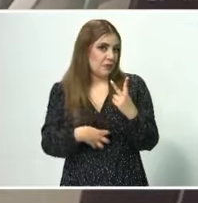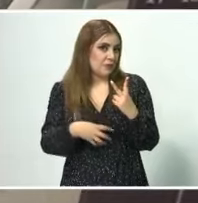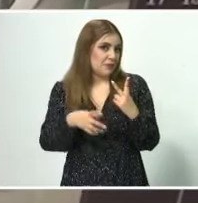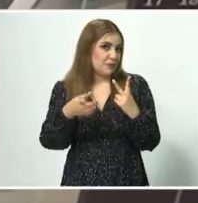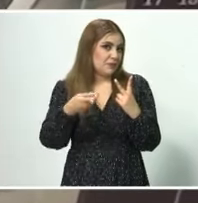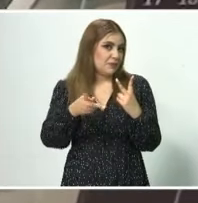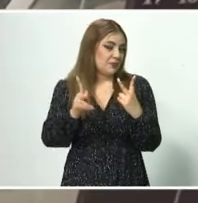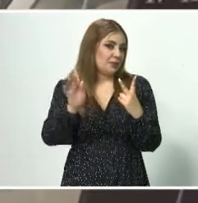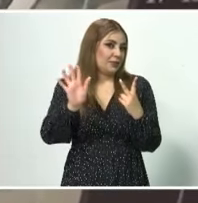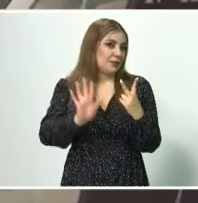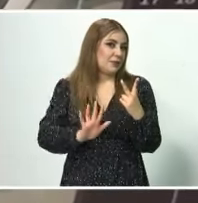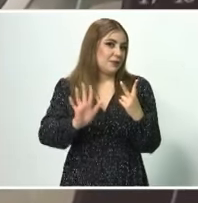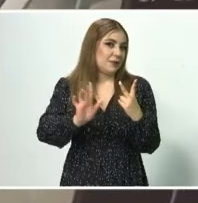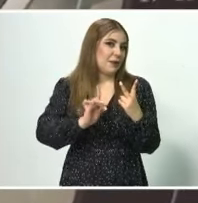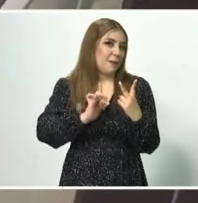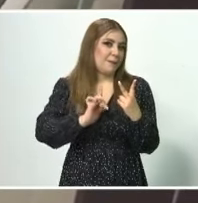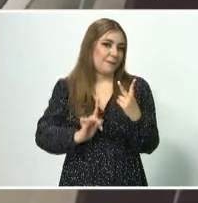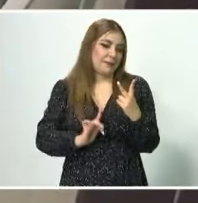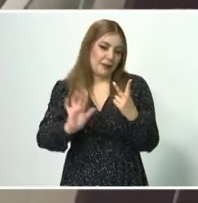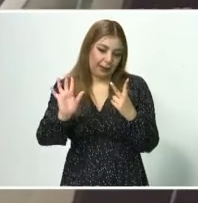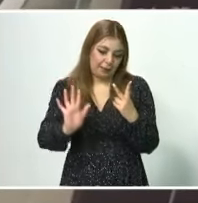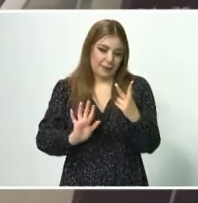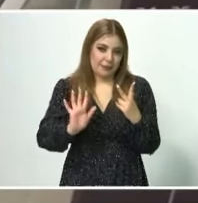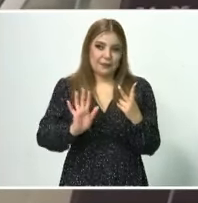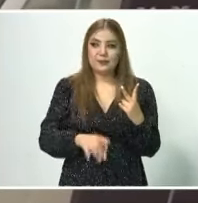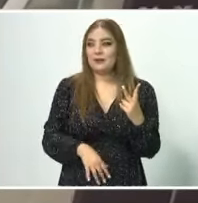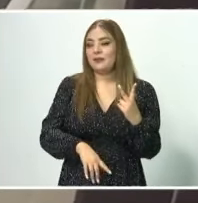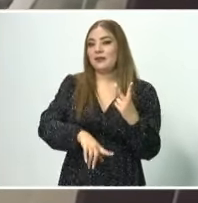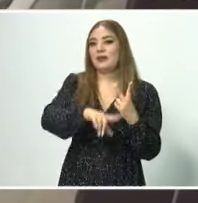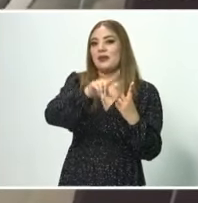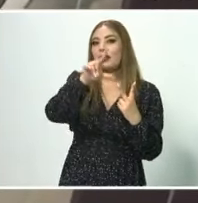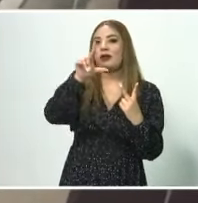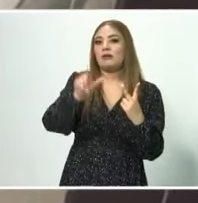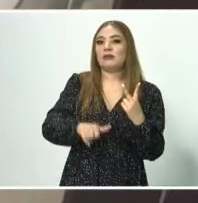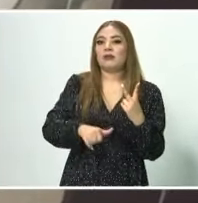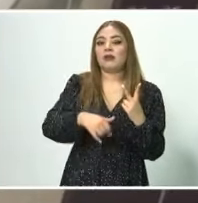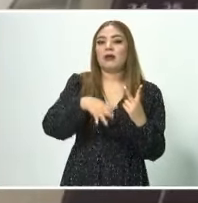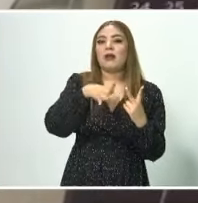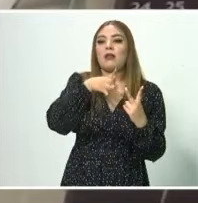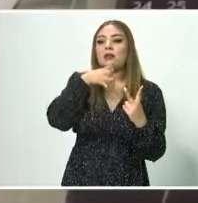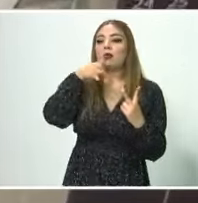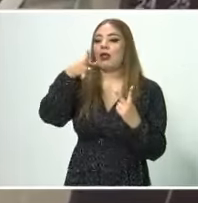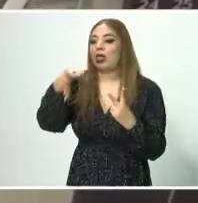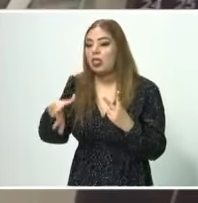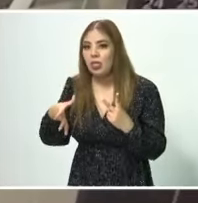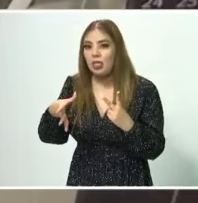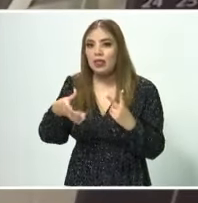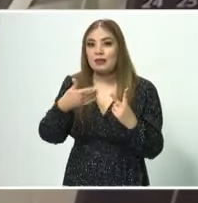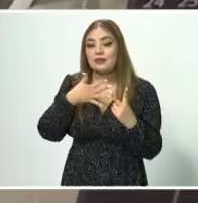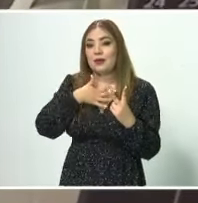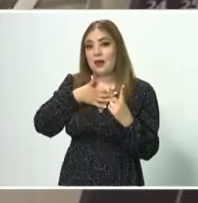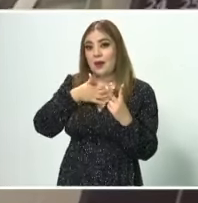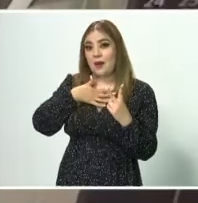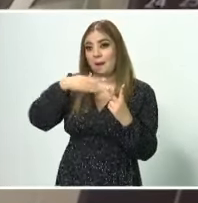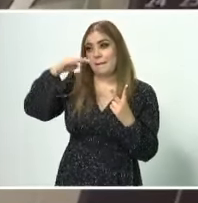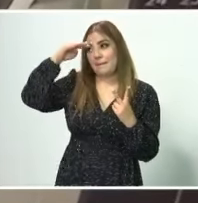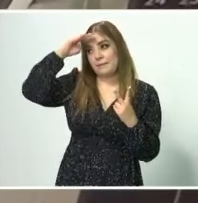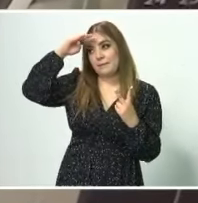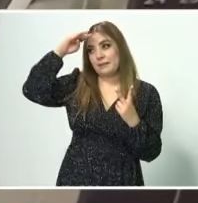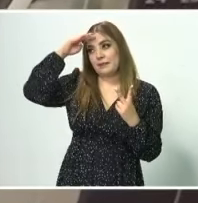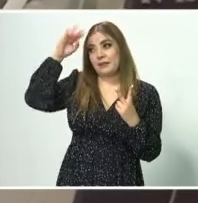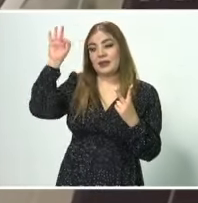mejor solo Pipi No digamos y después vomita me haría creer Kirk No sé a lo mejor estaba un